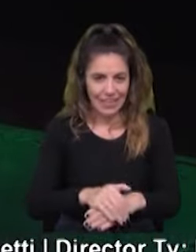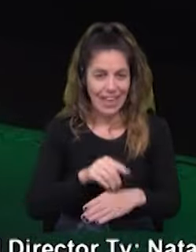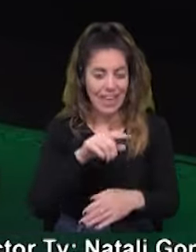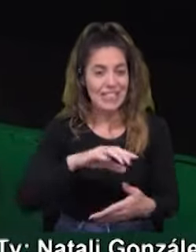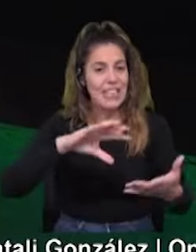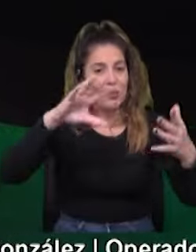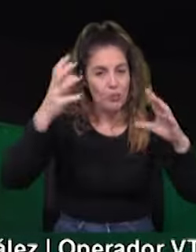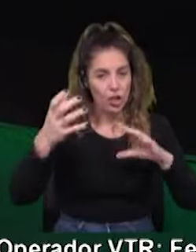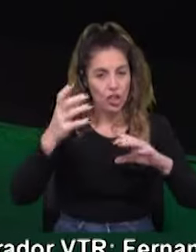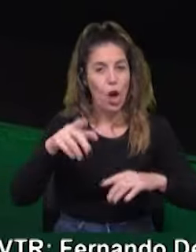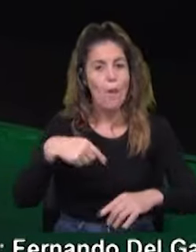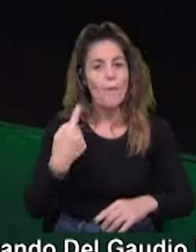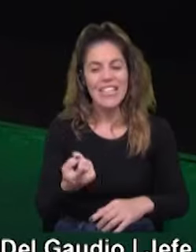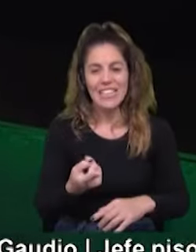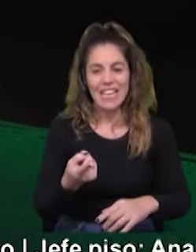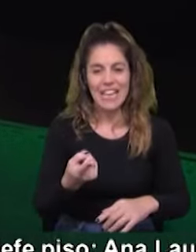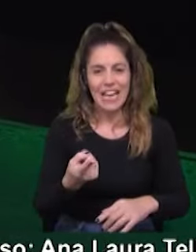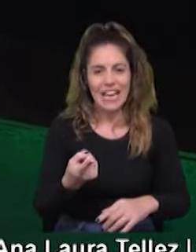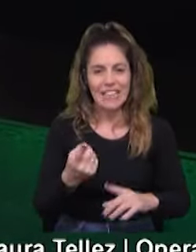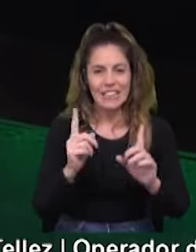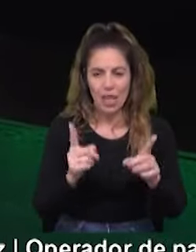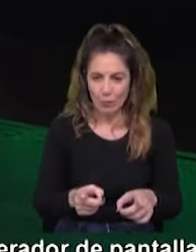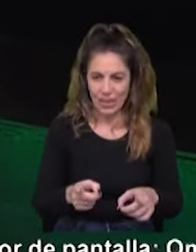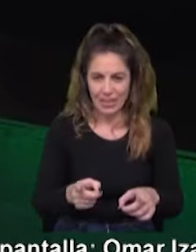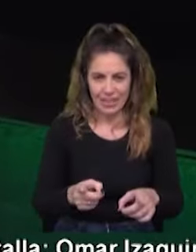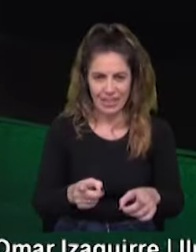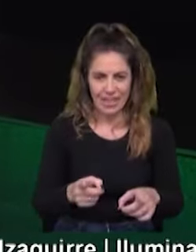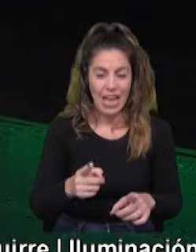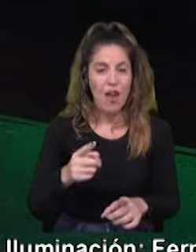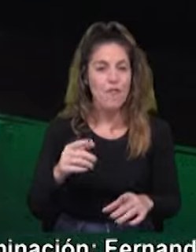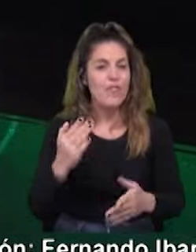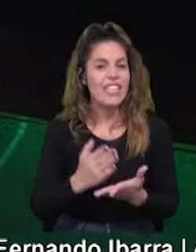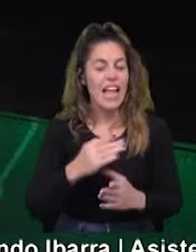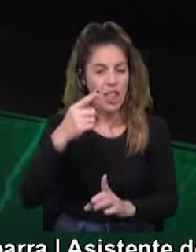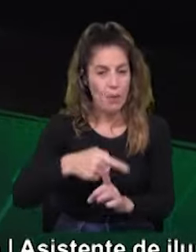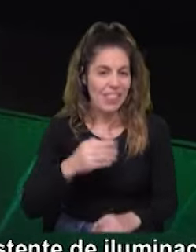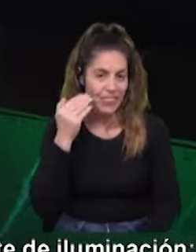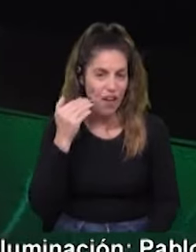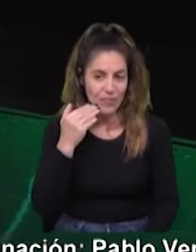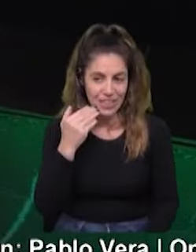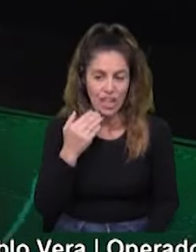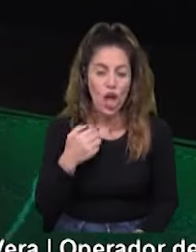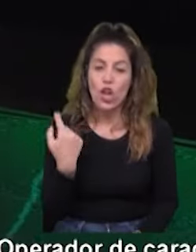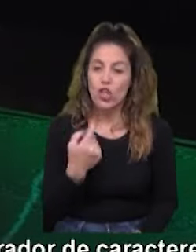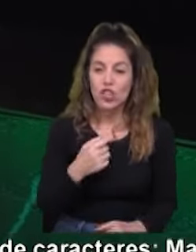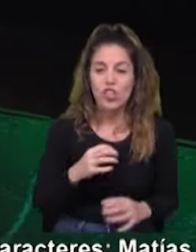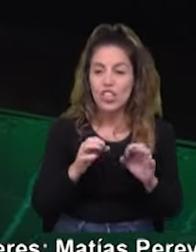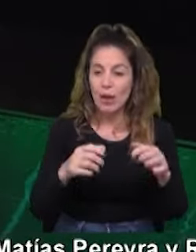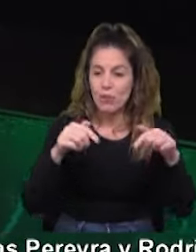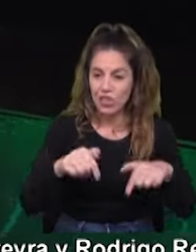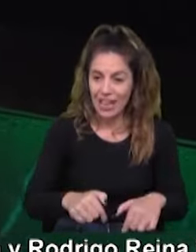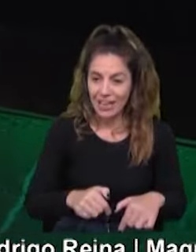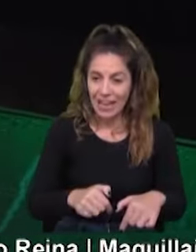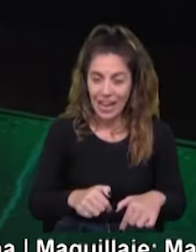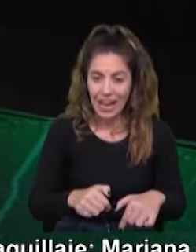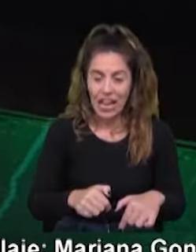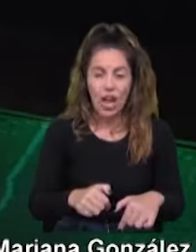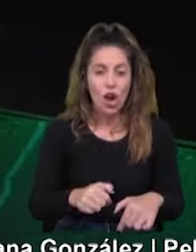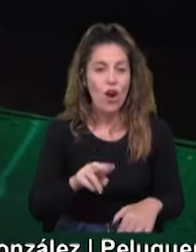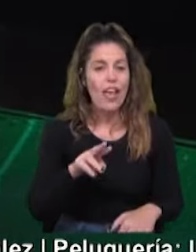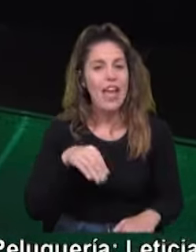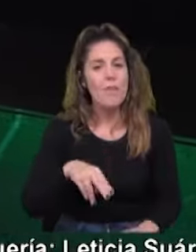deet para mañana y el final de este mes de abril señoras y señores nosotros hasta acá llegamos con la edición domingo